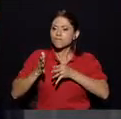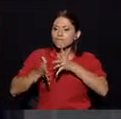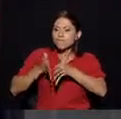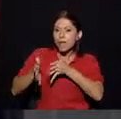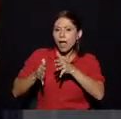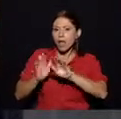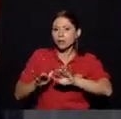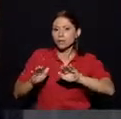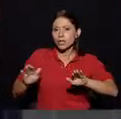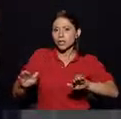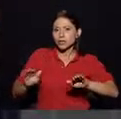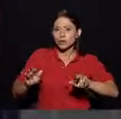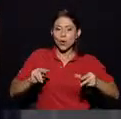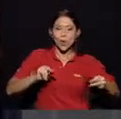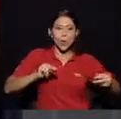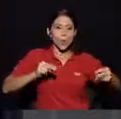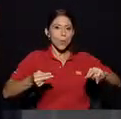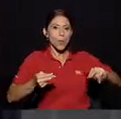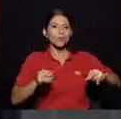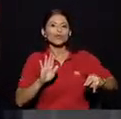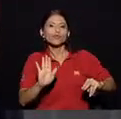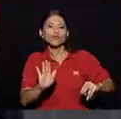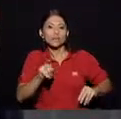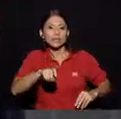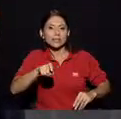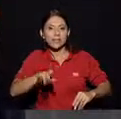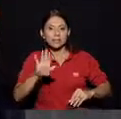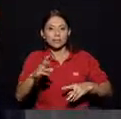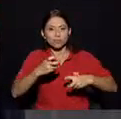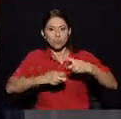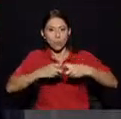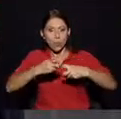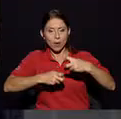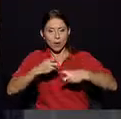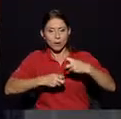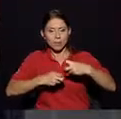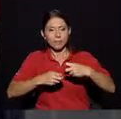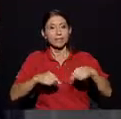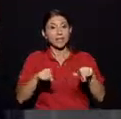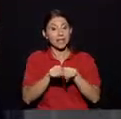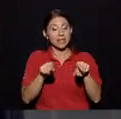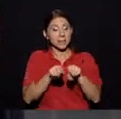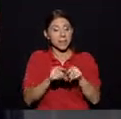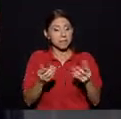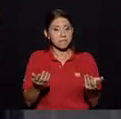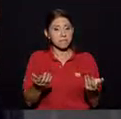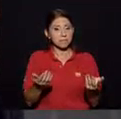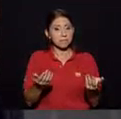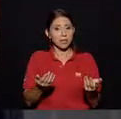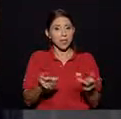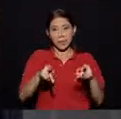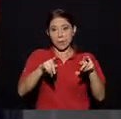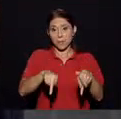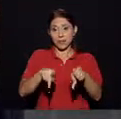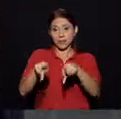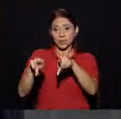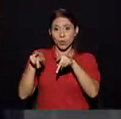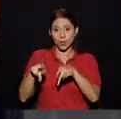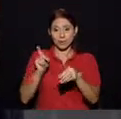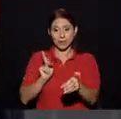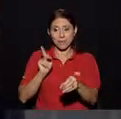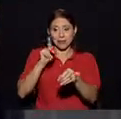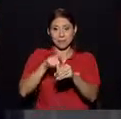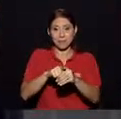son sus necesidades, cuáles son los problemas que tiene, y también qué comprenden las personas que en este caso participaron en